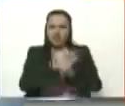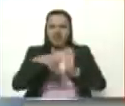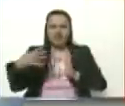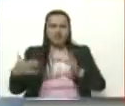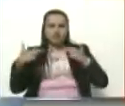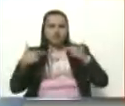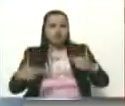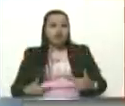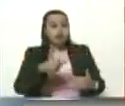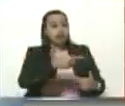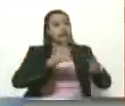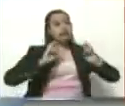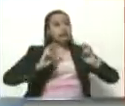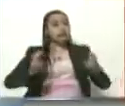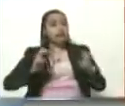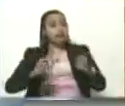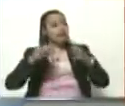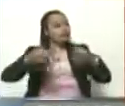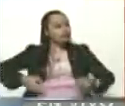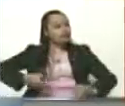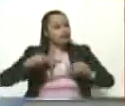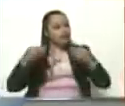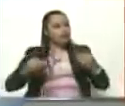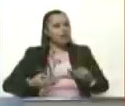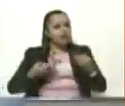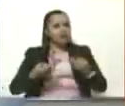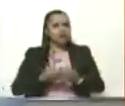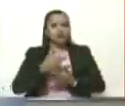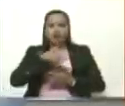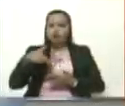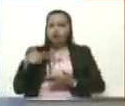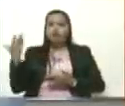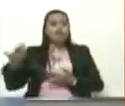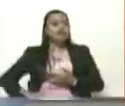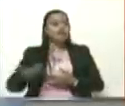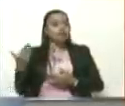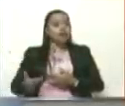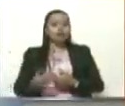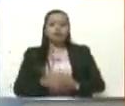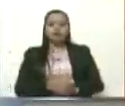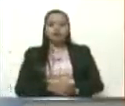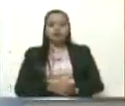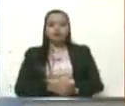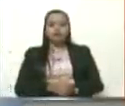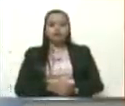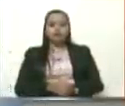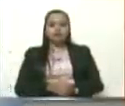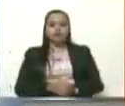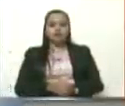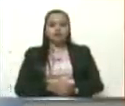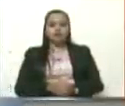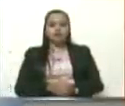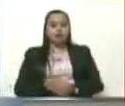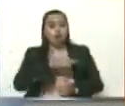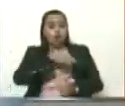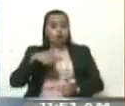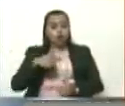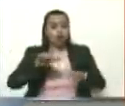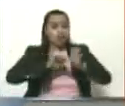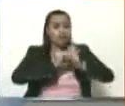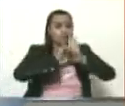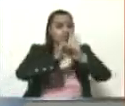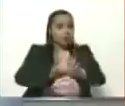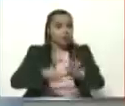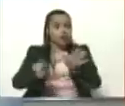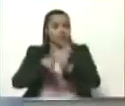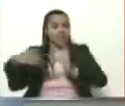obviamente siempre para nosotros fundamental ha sido nuestra bandera desde nuestros primeros